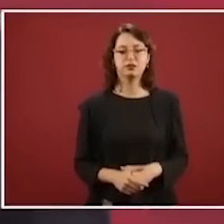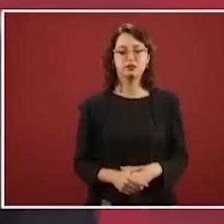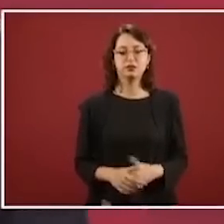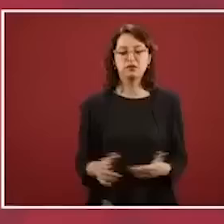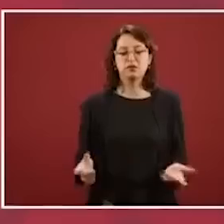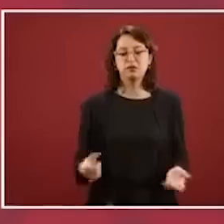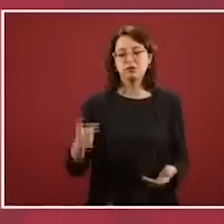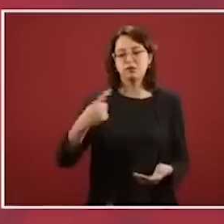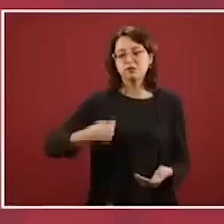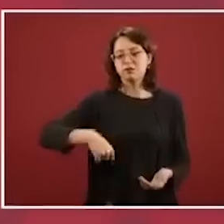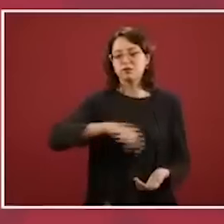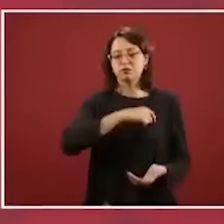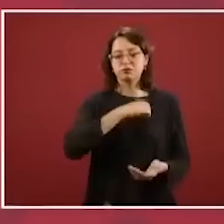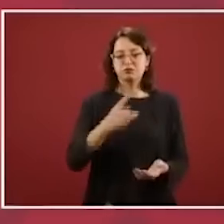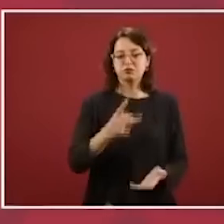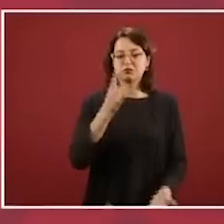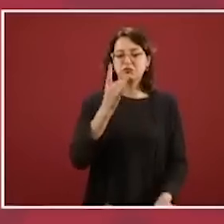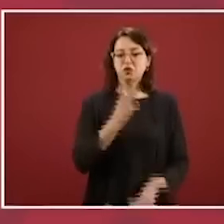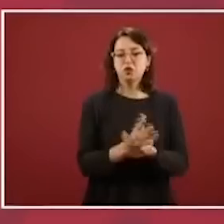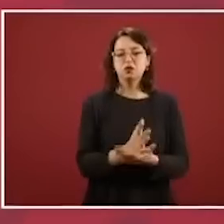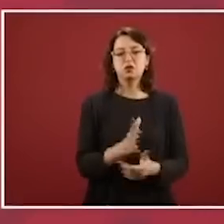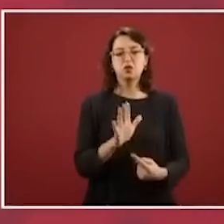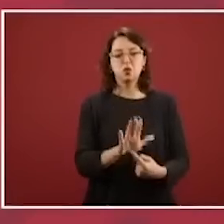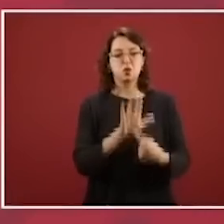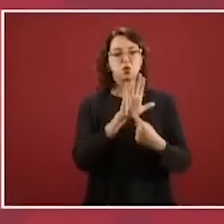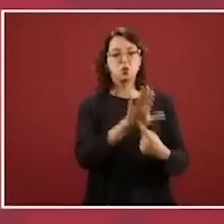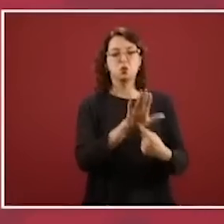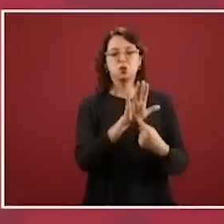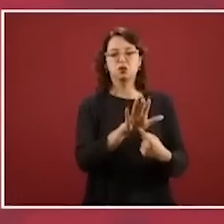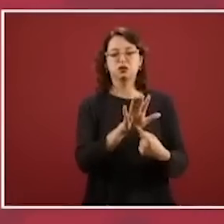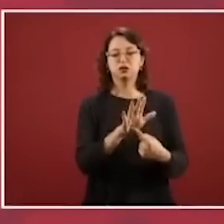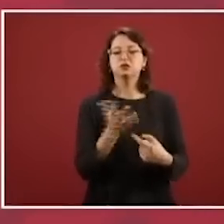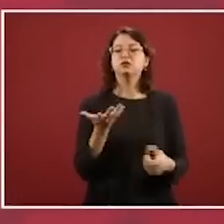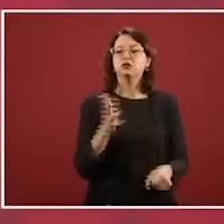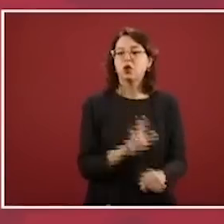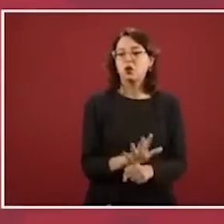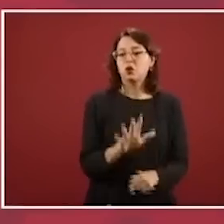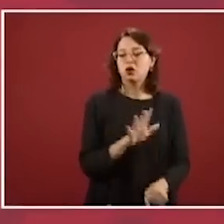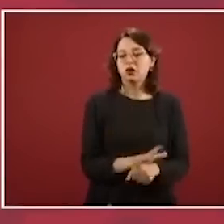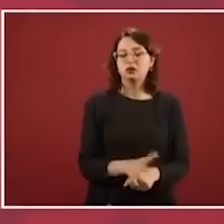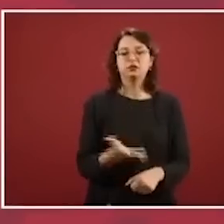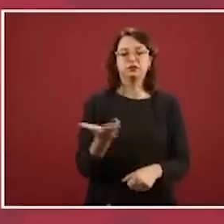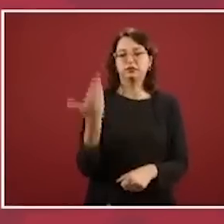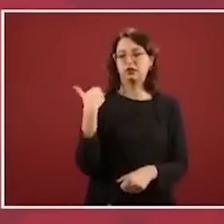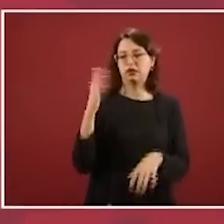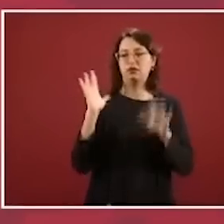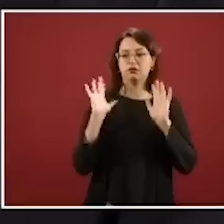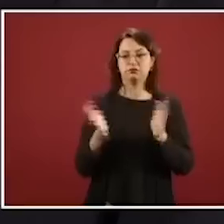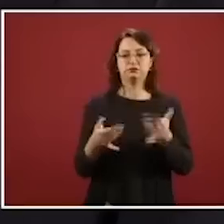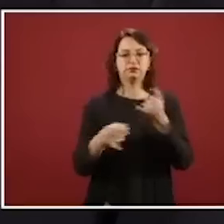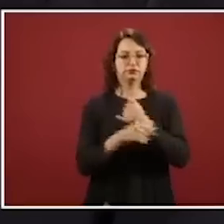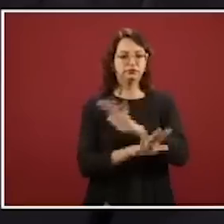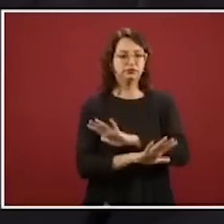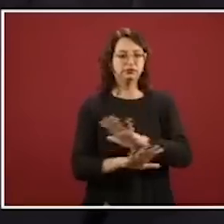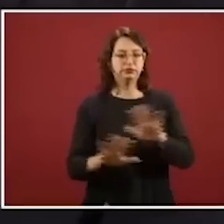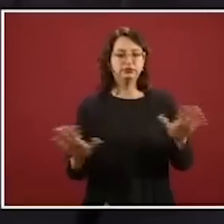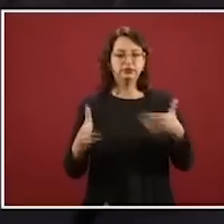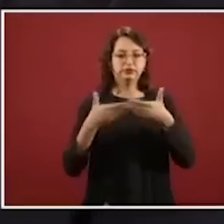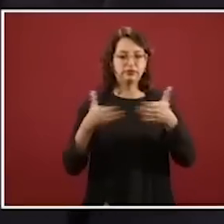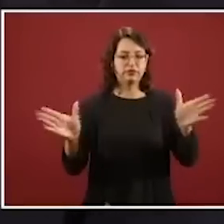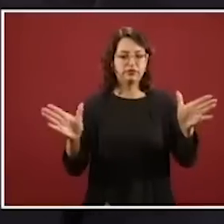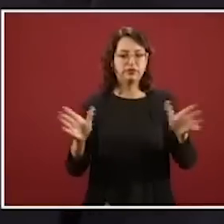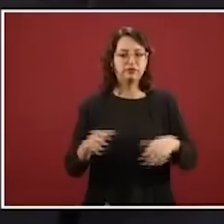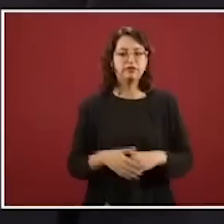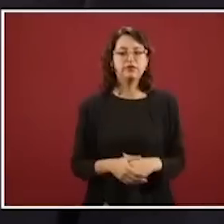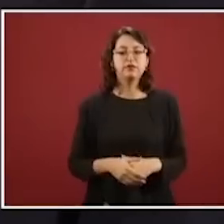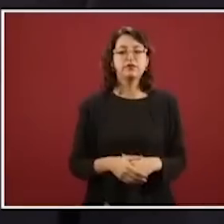dando a conocer, lo hicimos público y ya lo hemos hecho en lo interno,